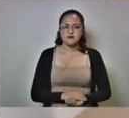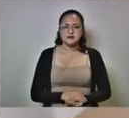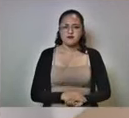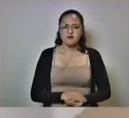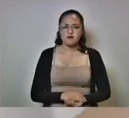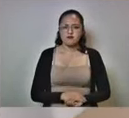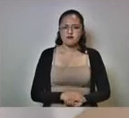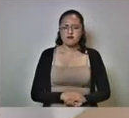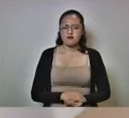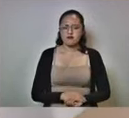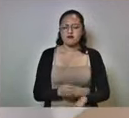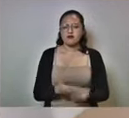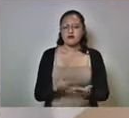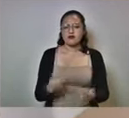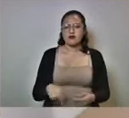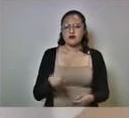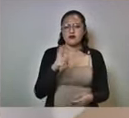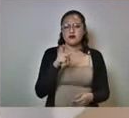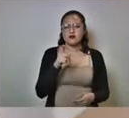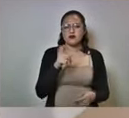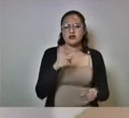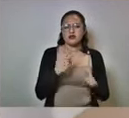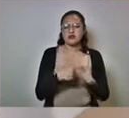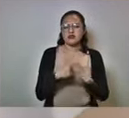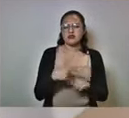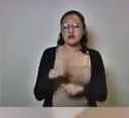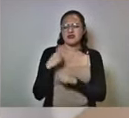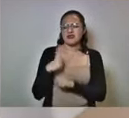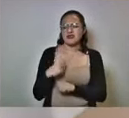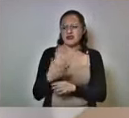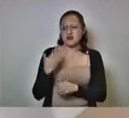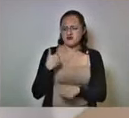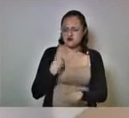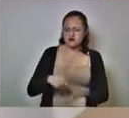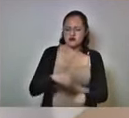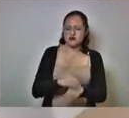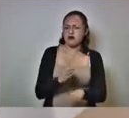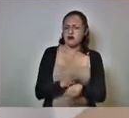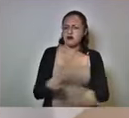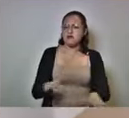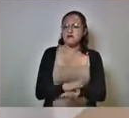Fue de las policías, de los mandos que pusimos nosotros.